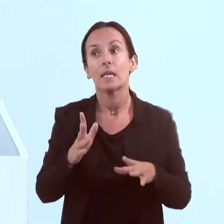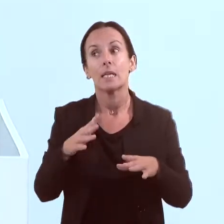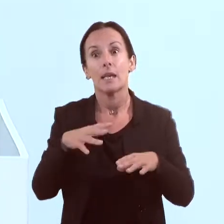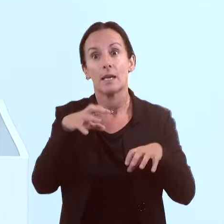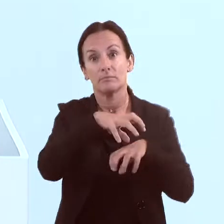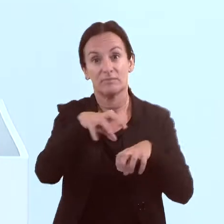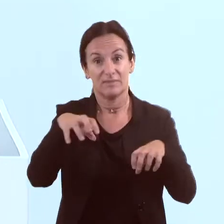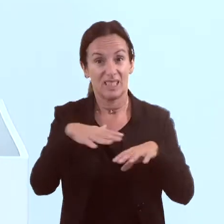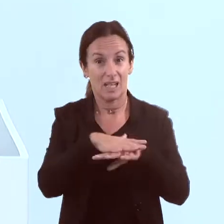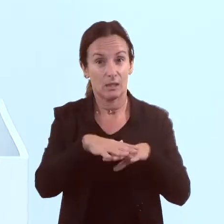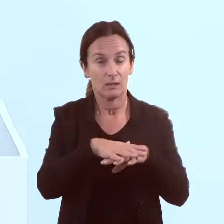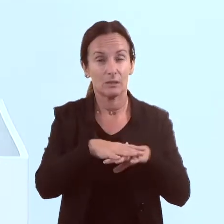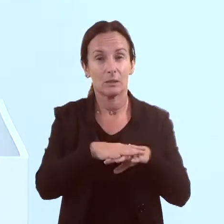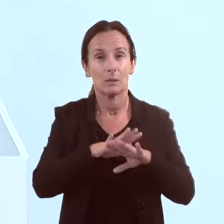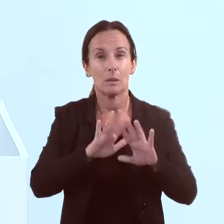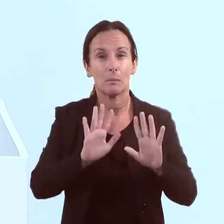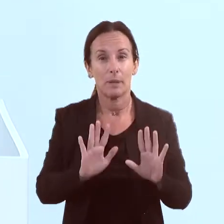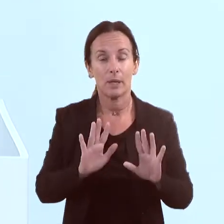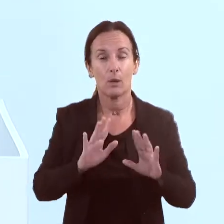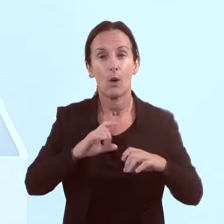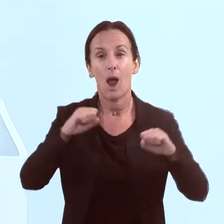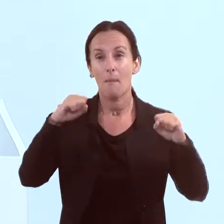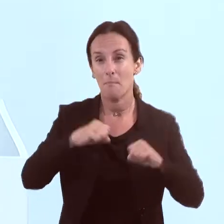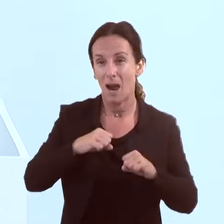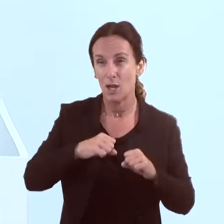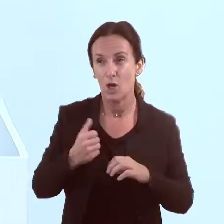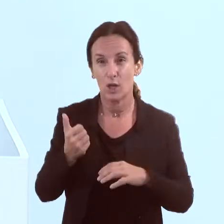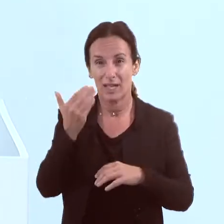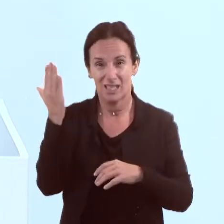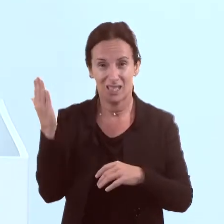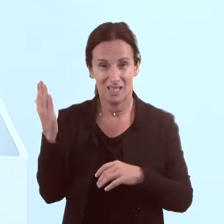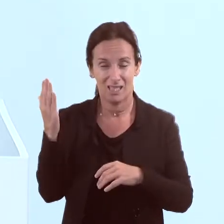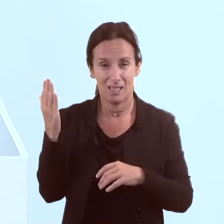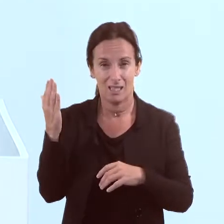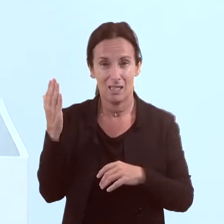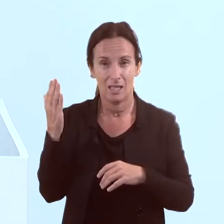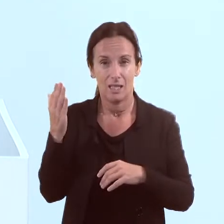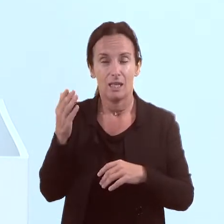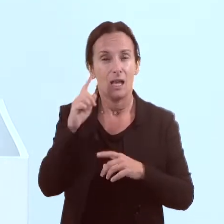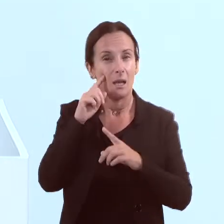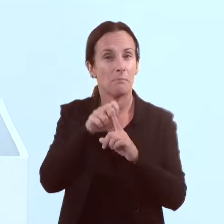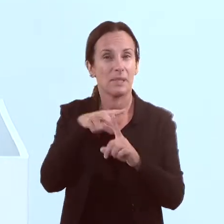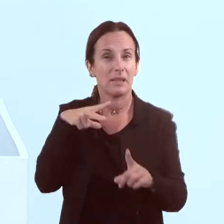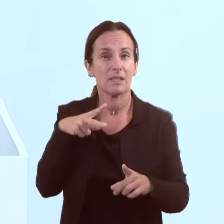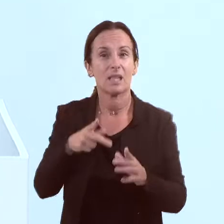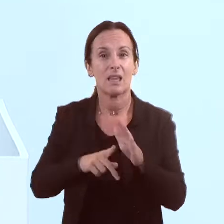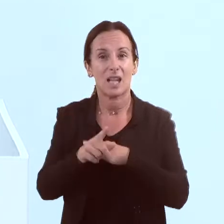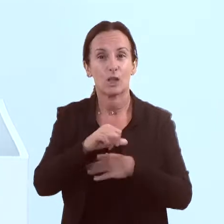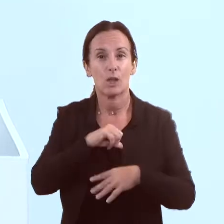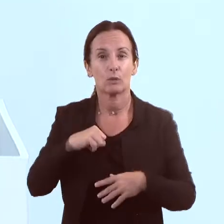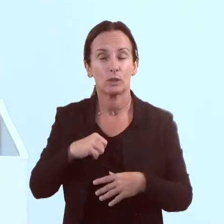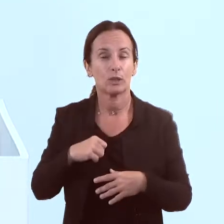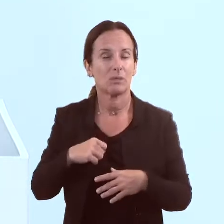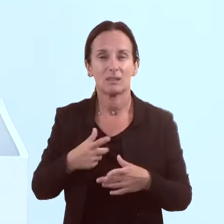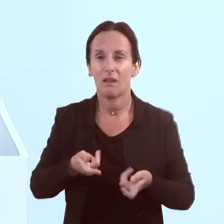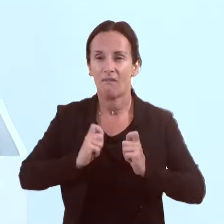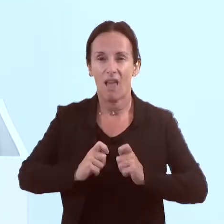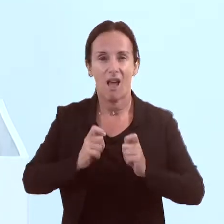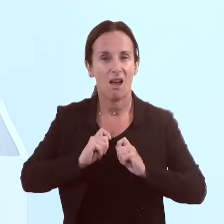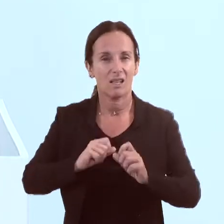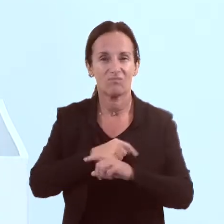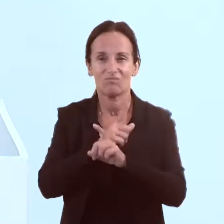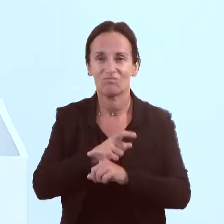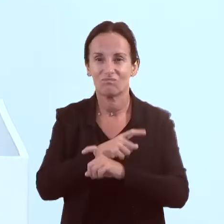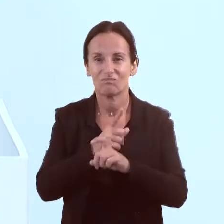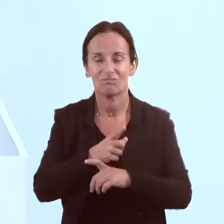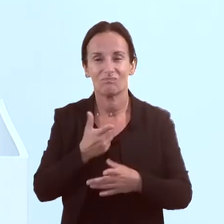y que ni la red de atención a personas mayores ni tampoco desde una perspectiva de desarrollo autónomo han podido realizar